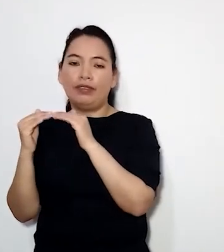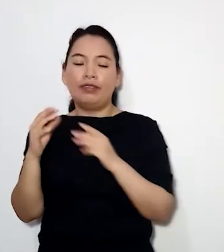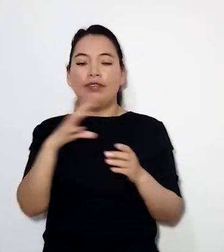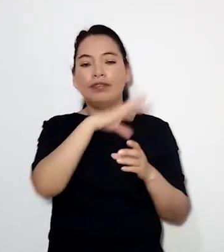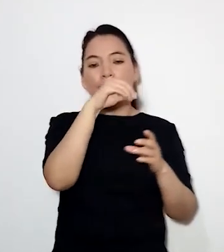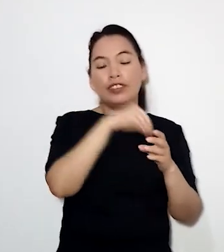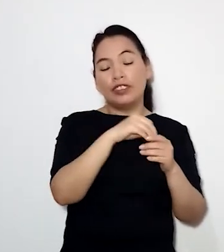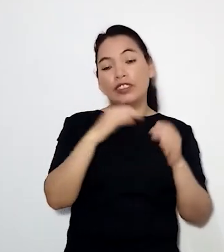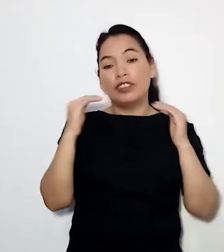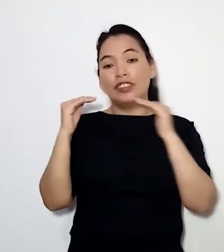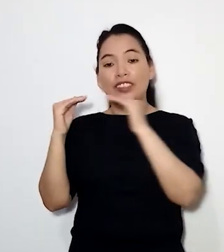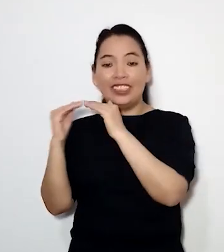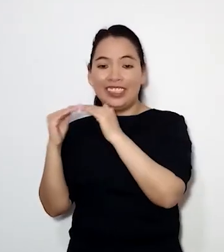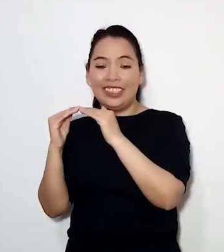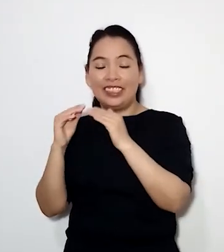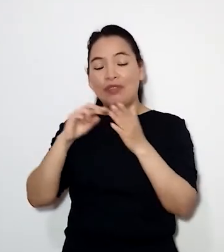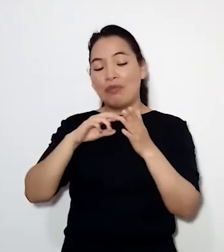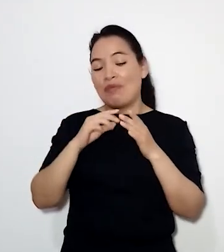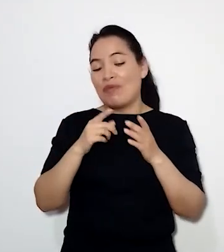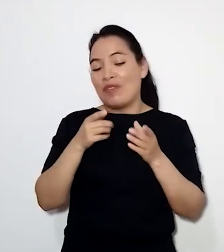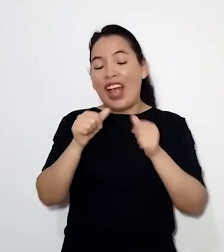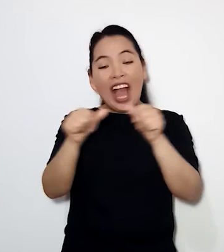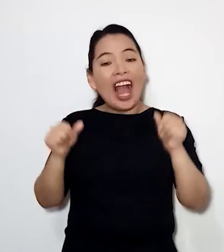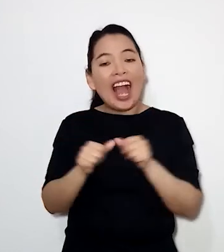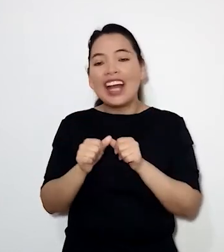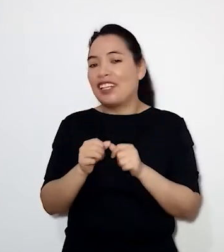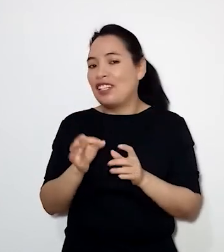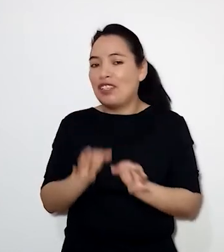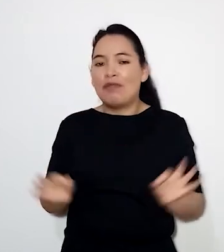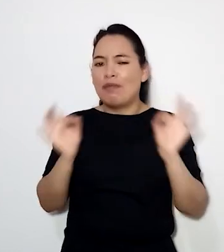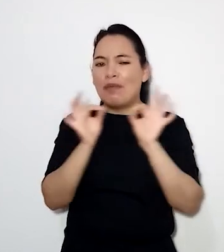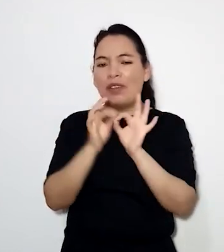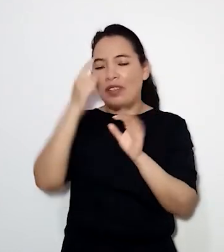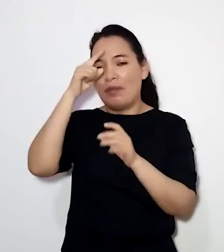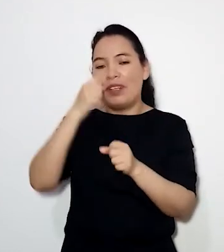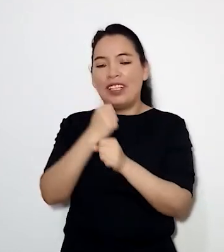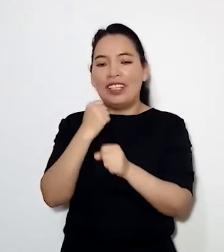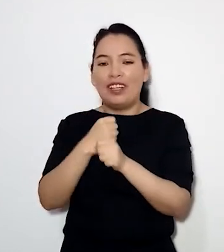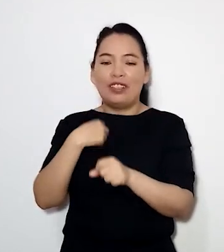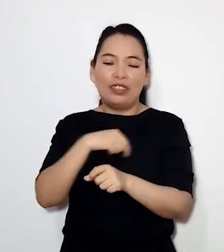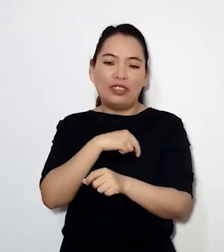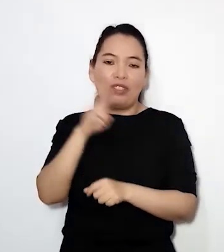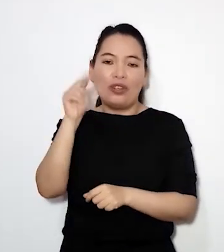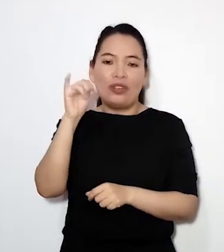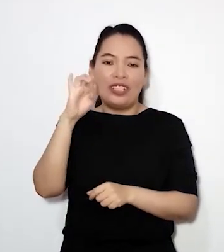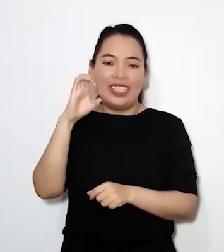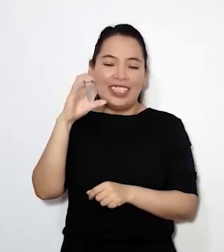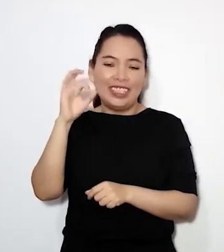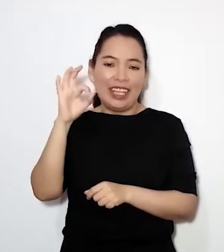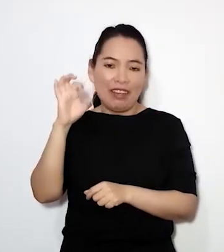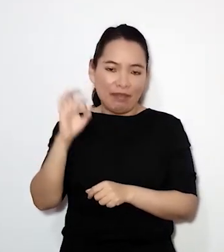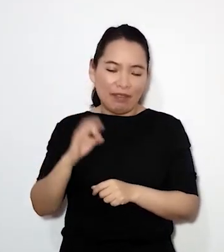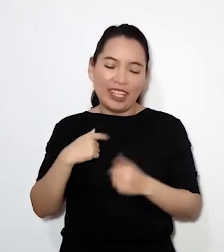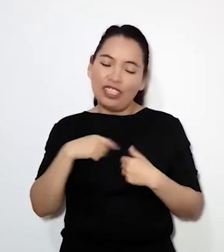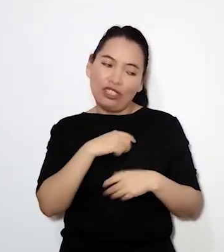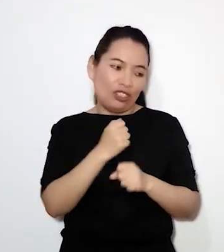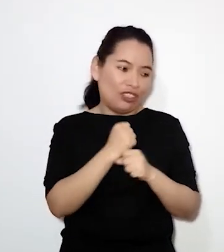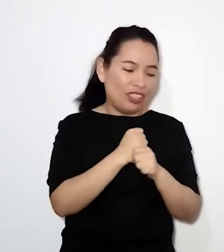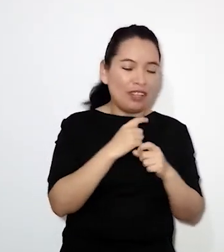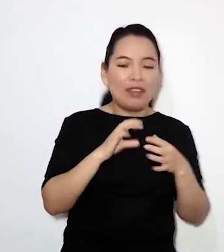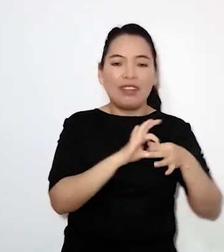áreas claves del trabajo de UNICEF y de los organismos que estamos aquí hoy presentes y que trabajan por los derechos